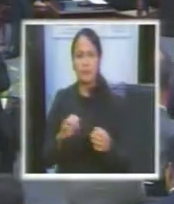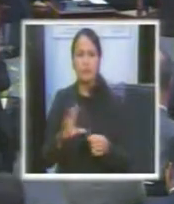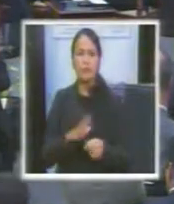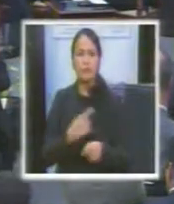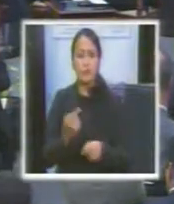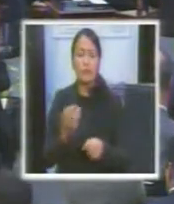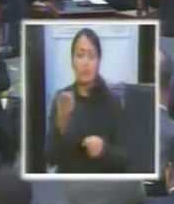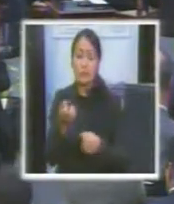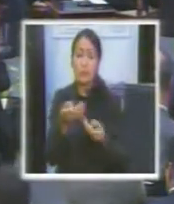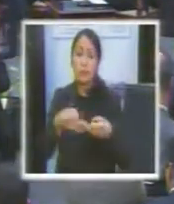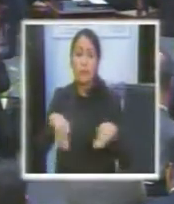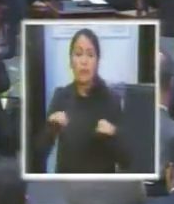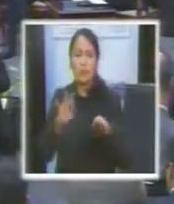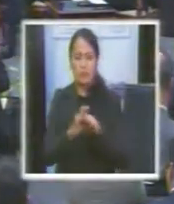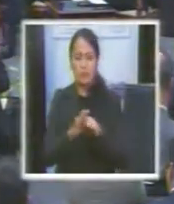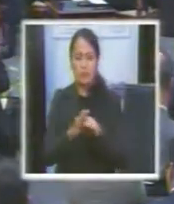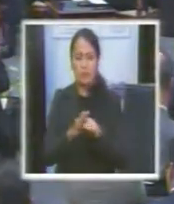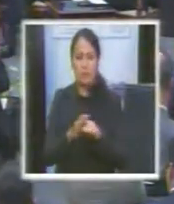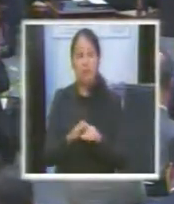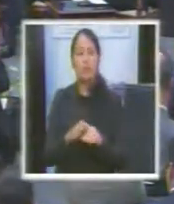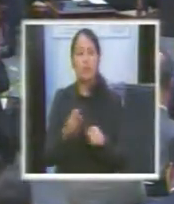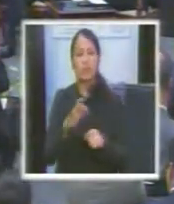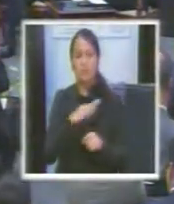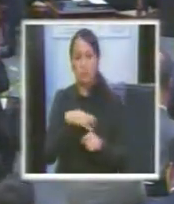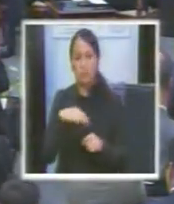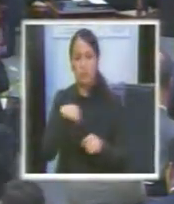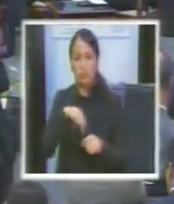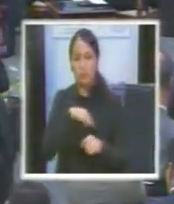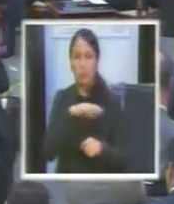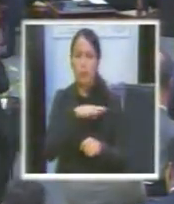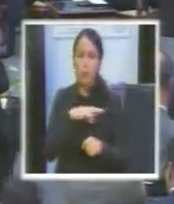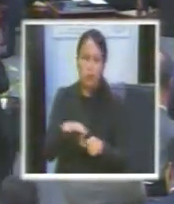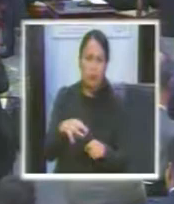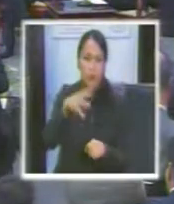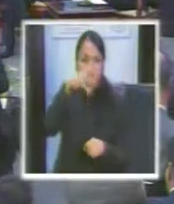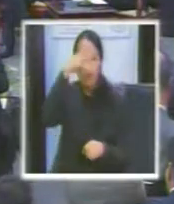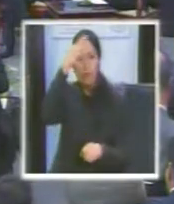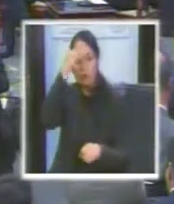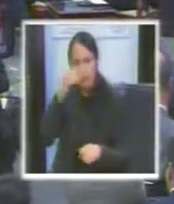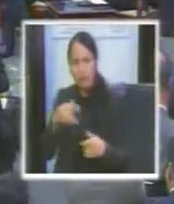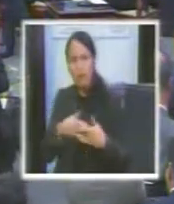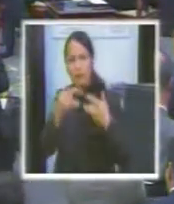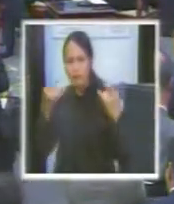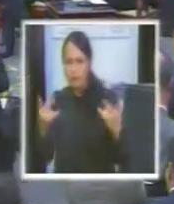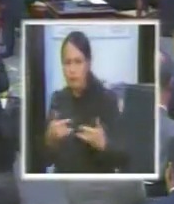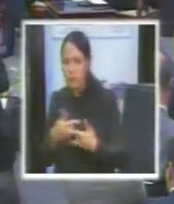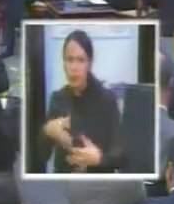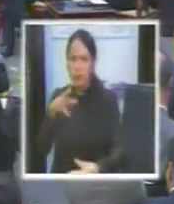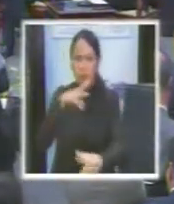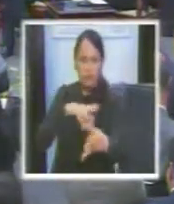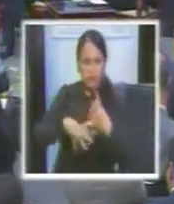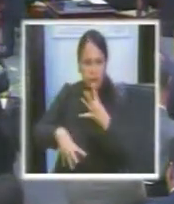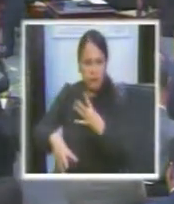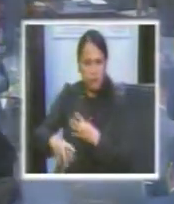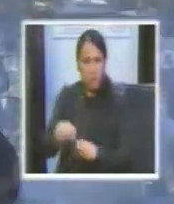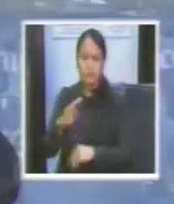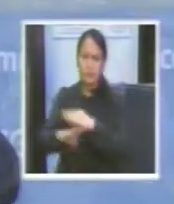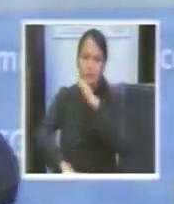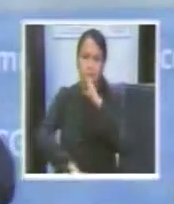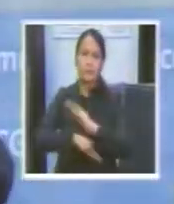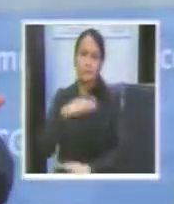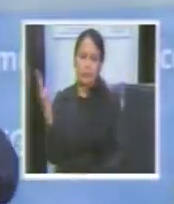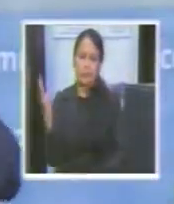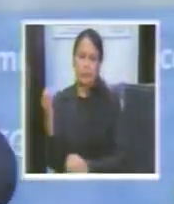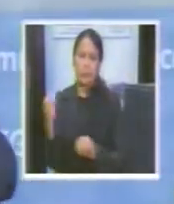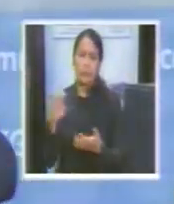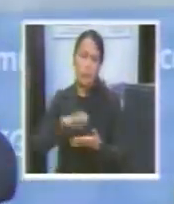que tiene el que podamos aprender y el que podamos intercambiar experiencias exitosas. En el